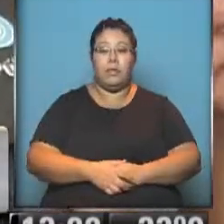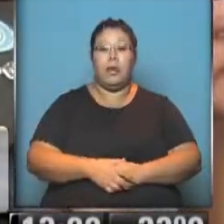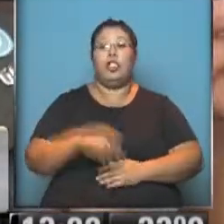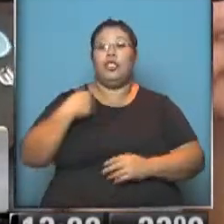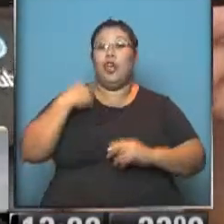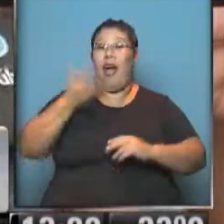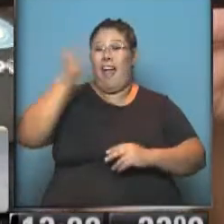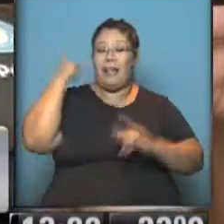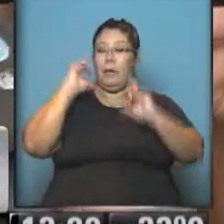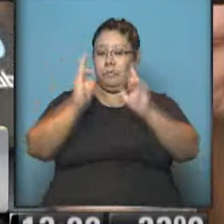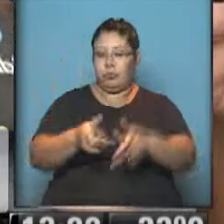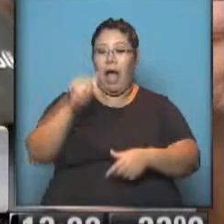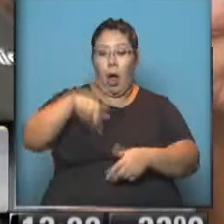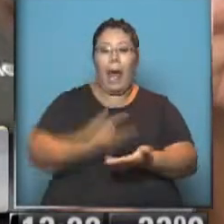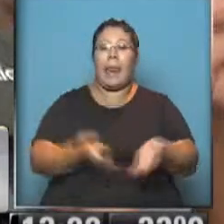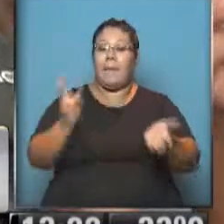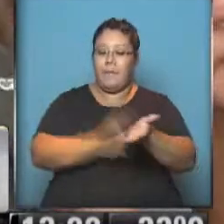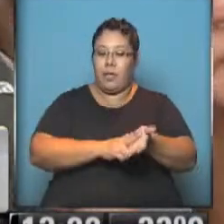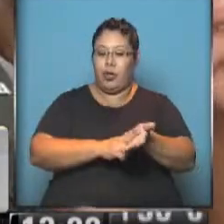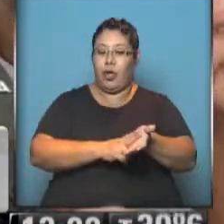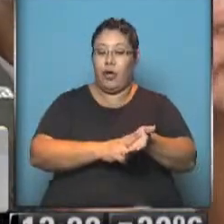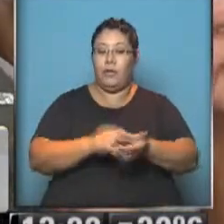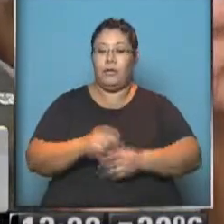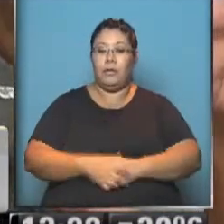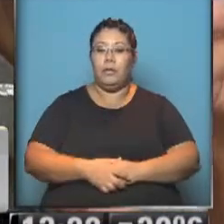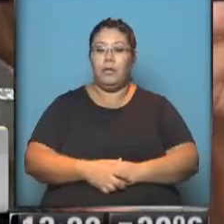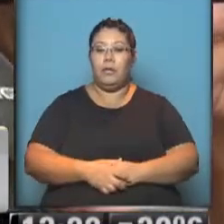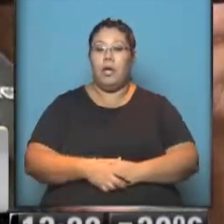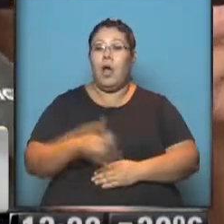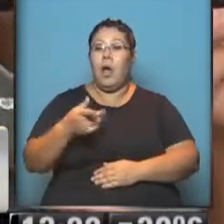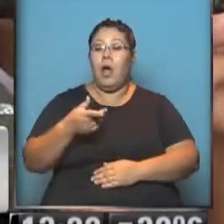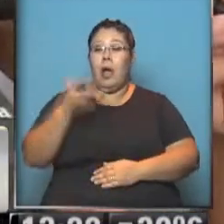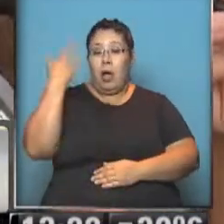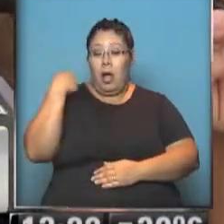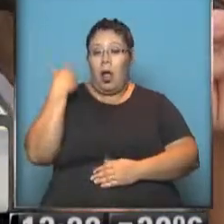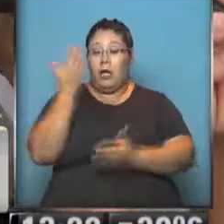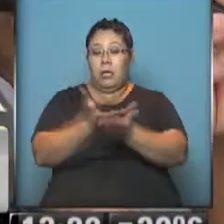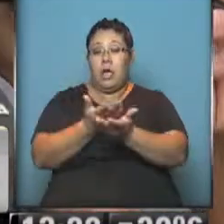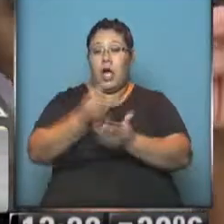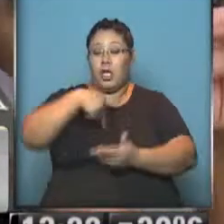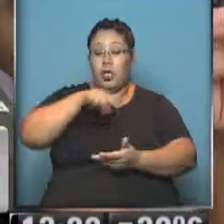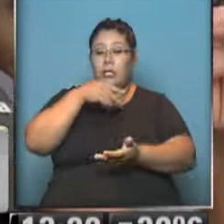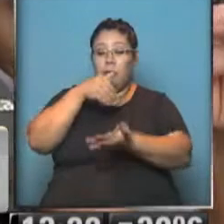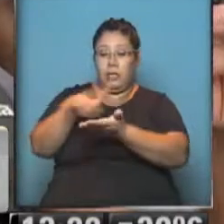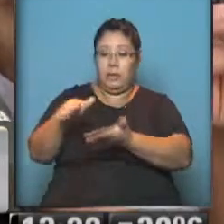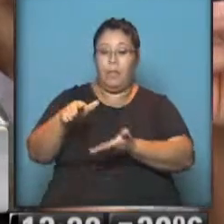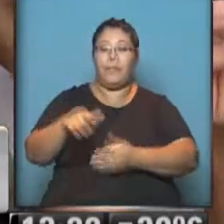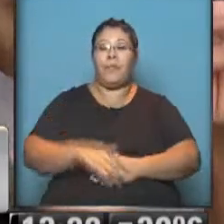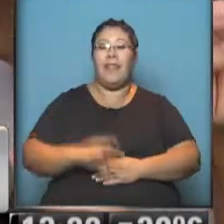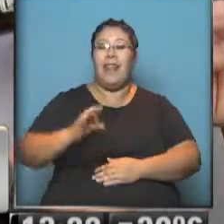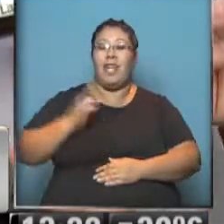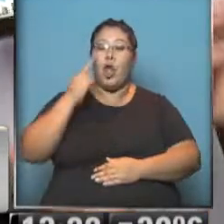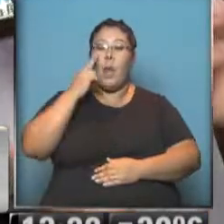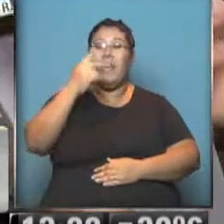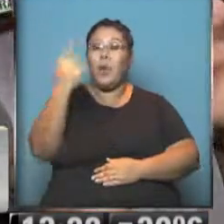sigo diciendo en este momento, cuando presentó esta tarea los hicimos estudiar. Desde el año 2001 a la fecha, es decir, 13,